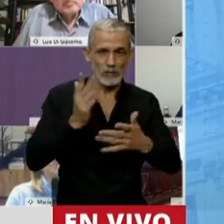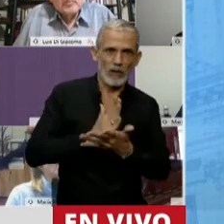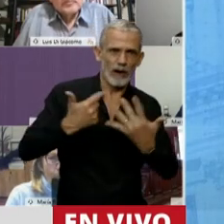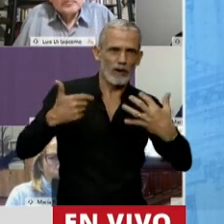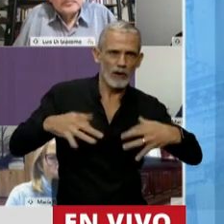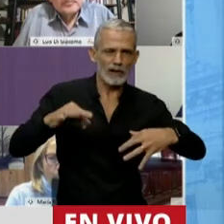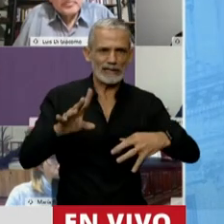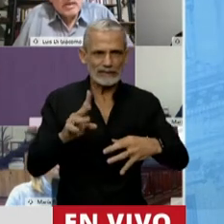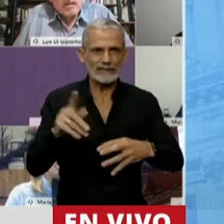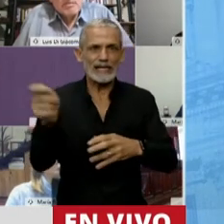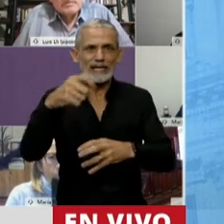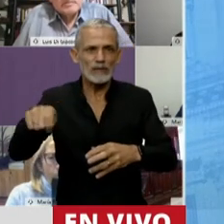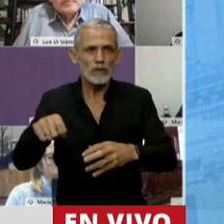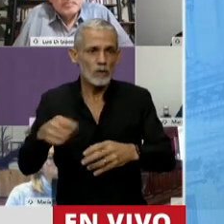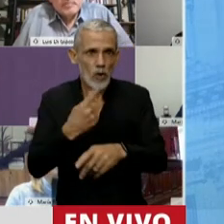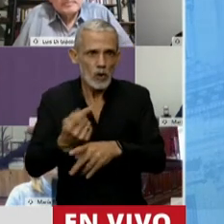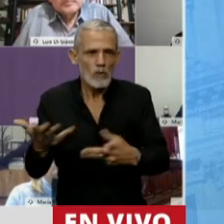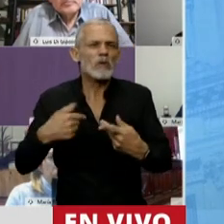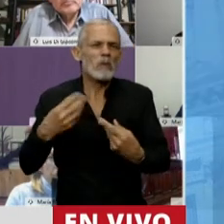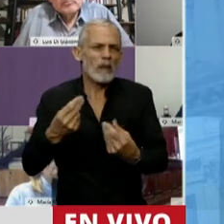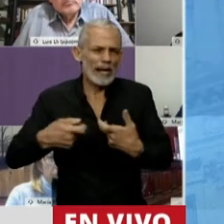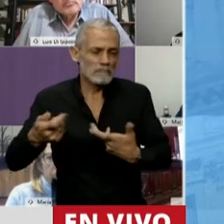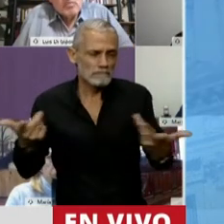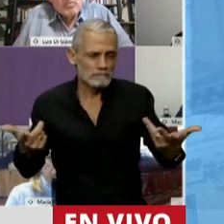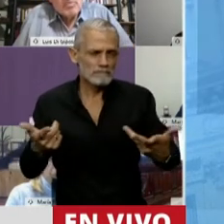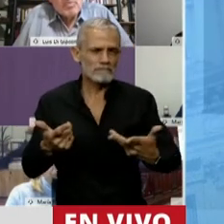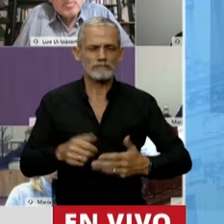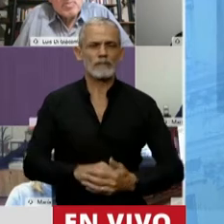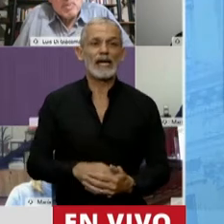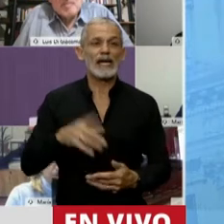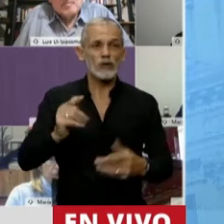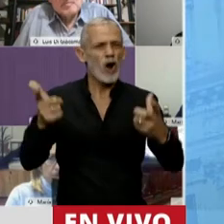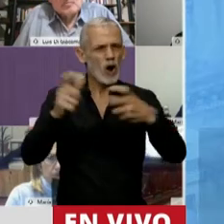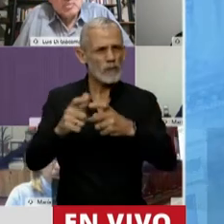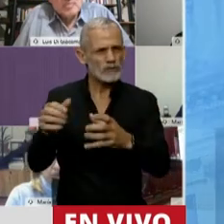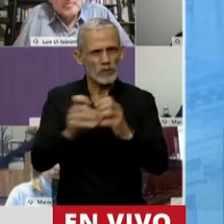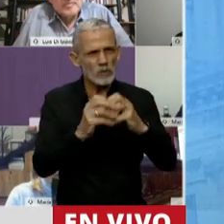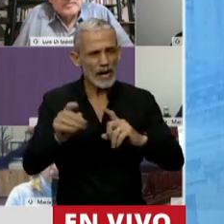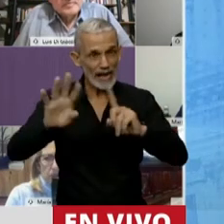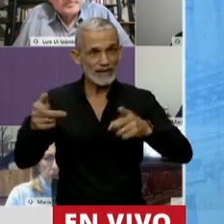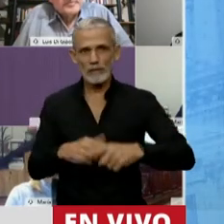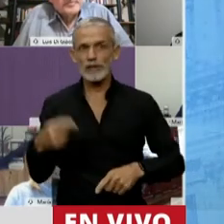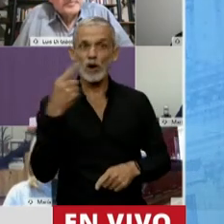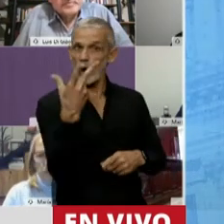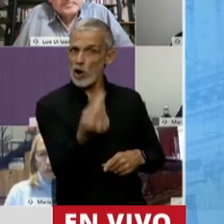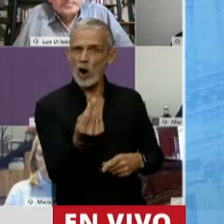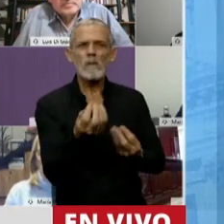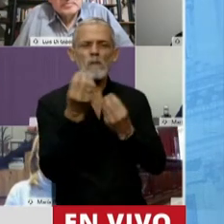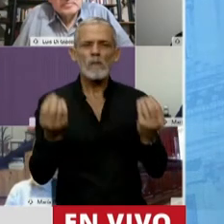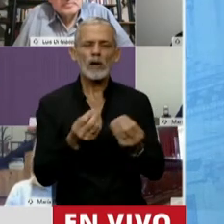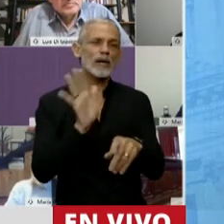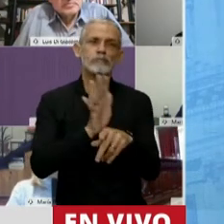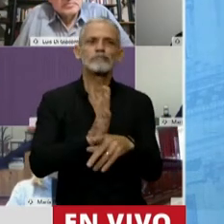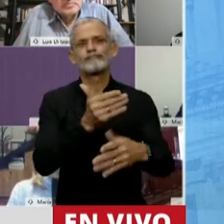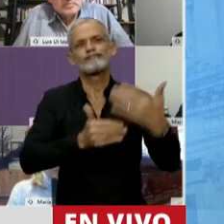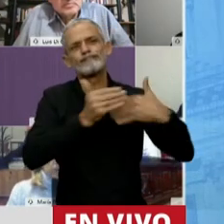Algunos también que escuchábamos recién, y bueno, y este debate se dio en la comisión, también justificaban su oposición al proyecto porque sería un